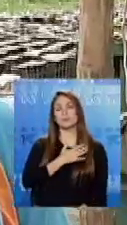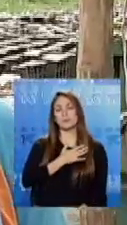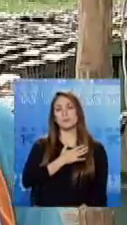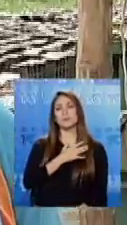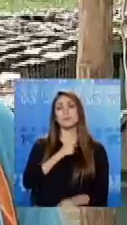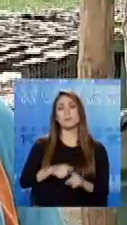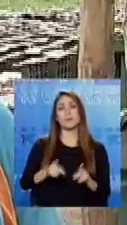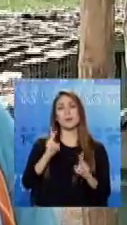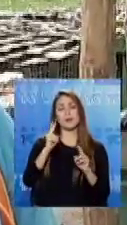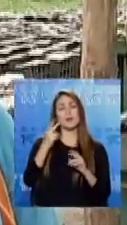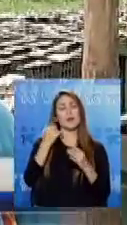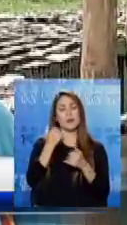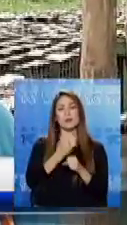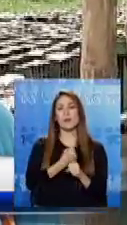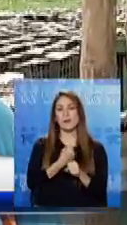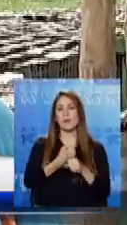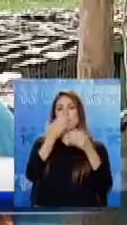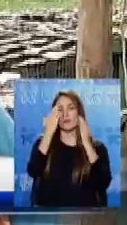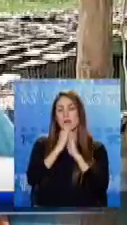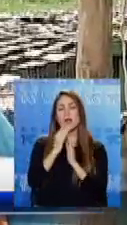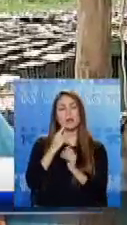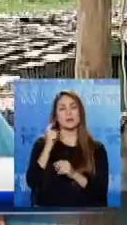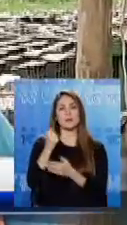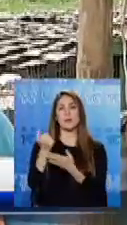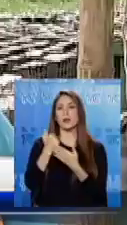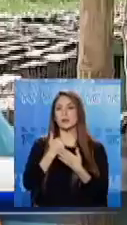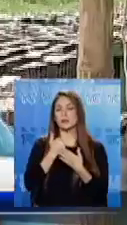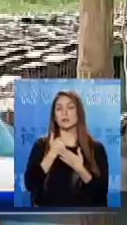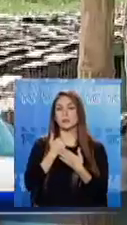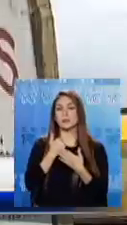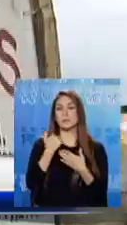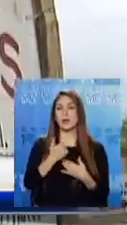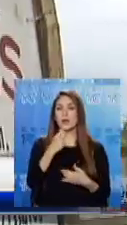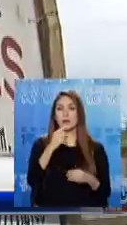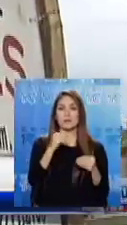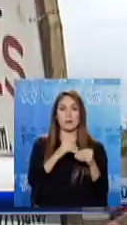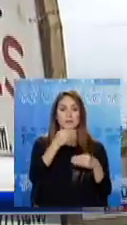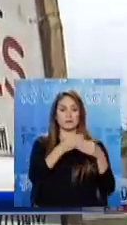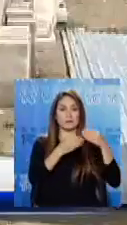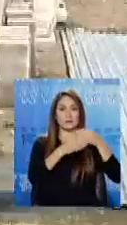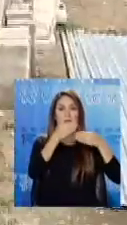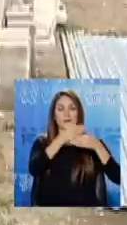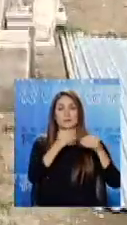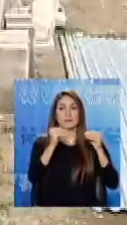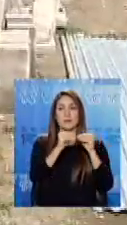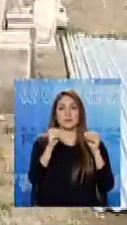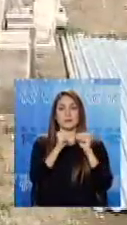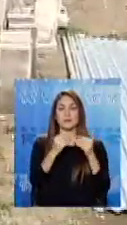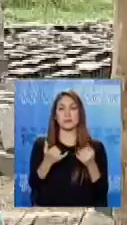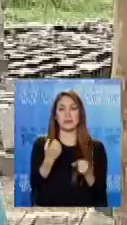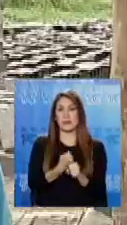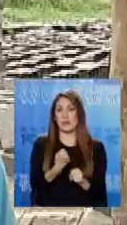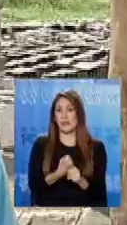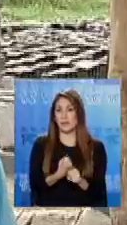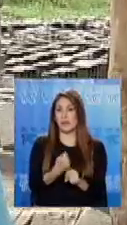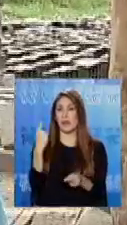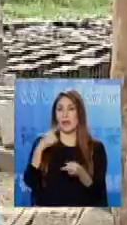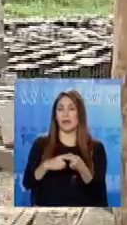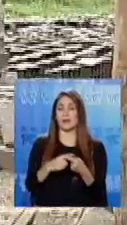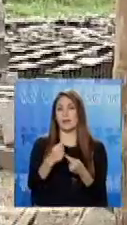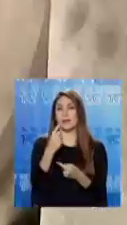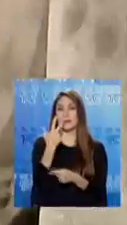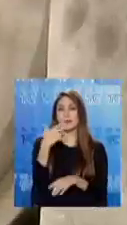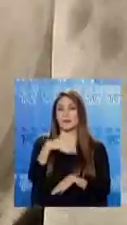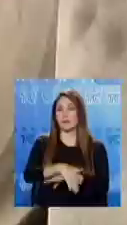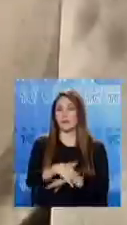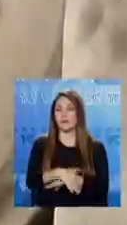la viola virgen trabajando para ver, con estos edificios van a haber harta demanda de bloques y estamos encontrando antes más tiempo porque trabajamos antes mediodía, entonces estamos hasta las 3 de la